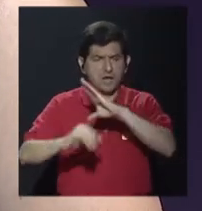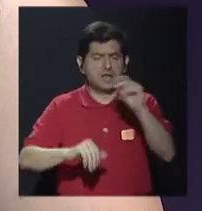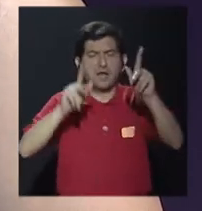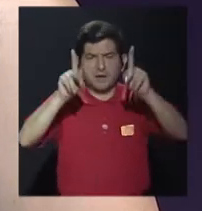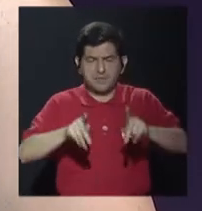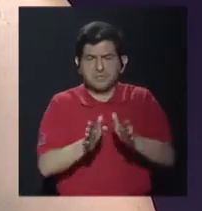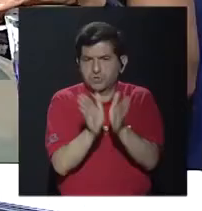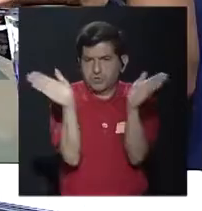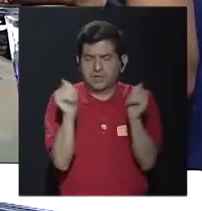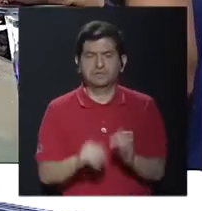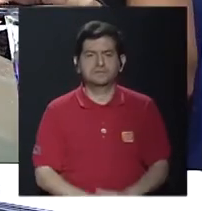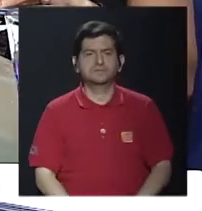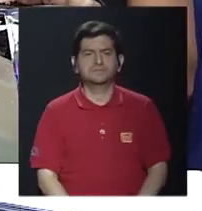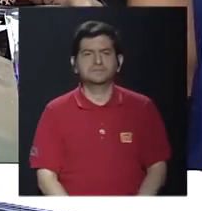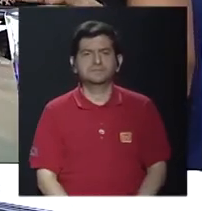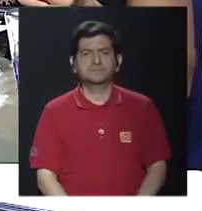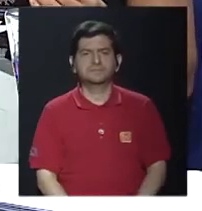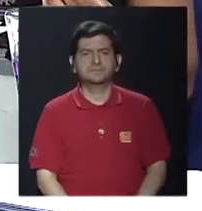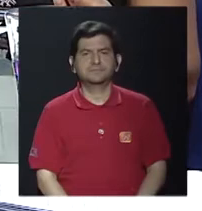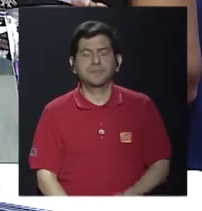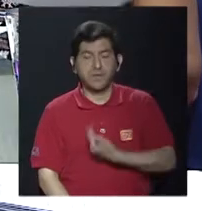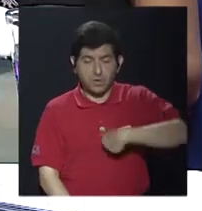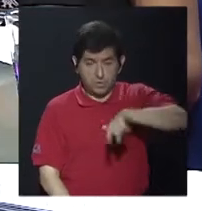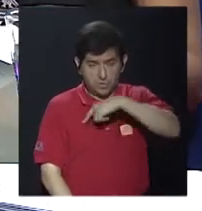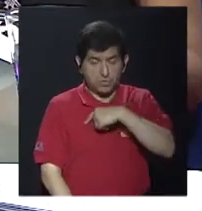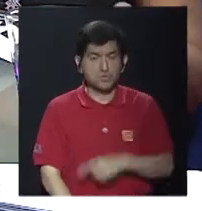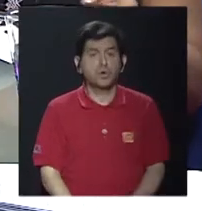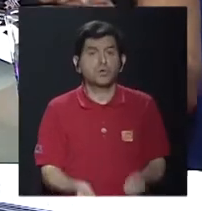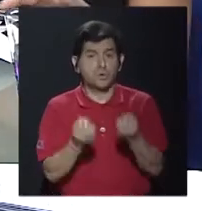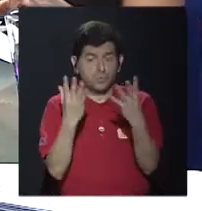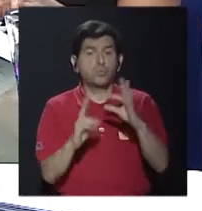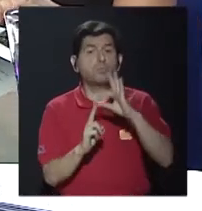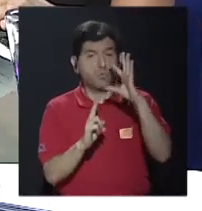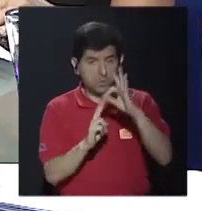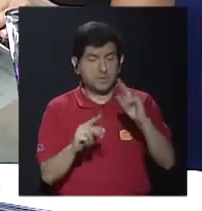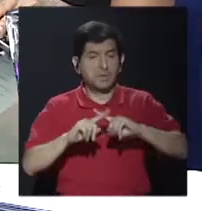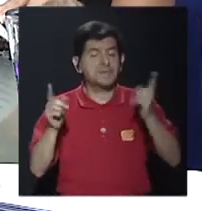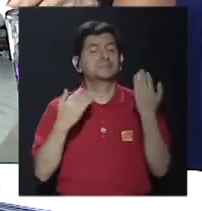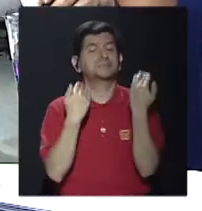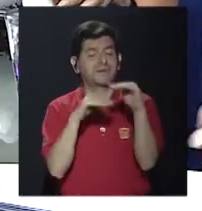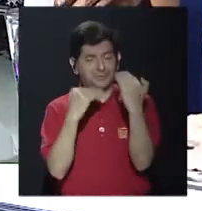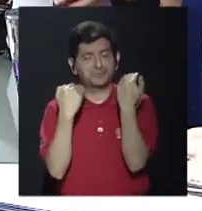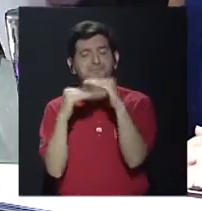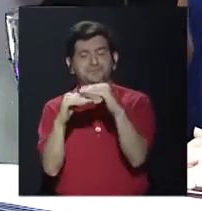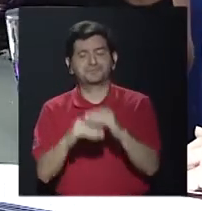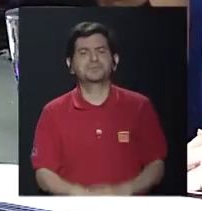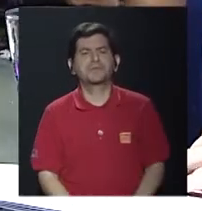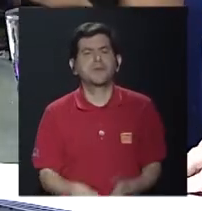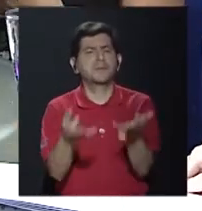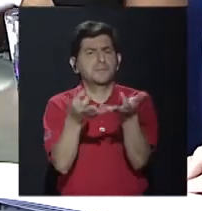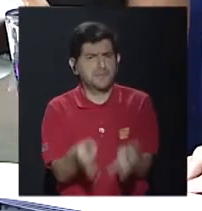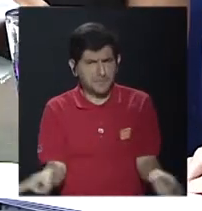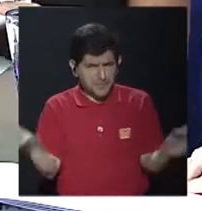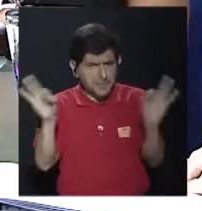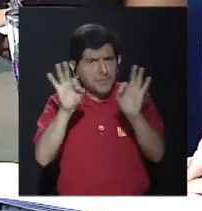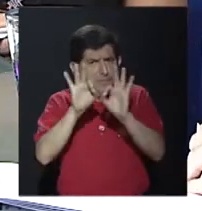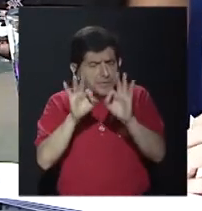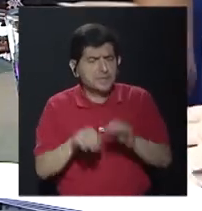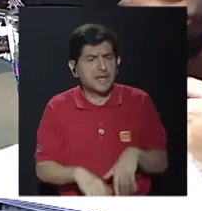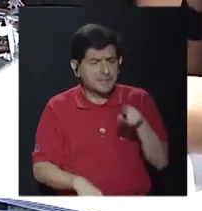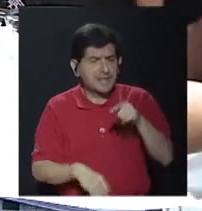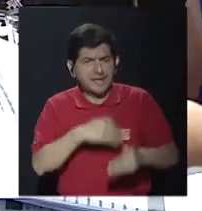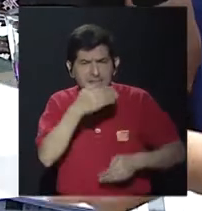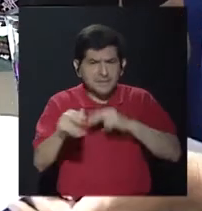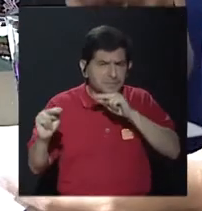público. Sí, bueno, encontramos muchas oportunidades, pero también limitaciones. Algo que es importante es que esta